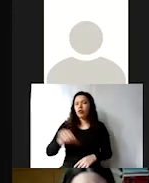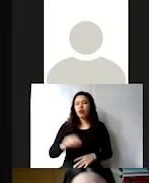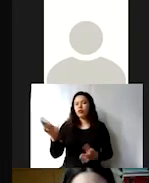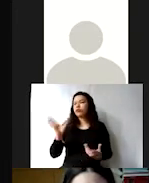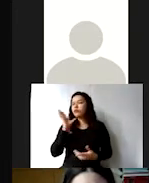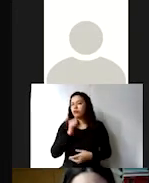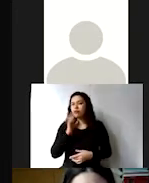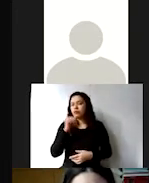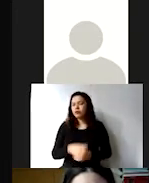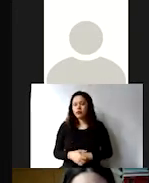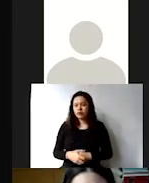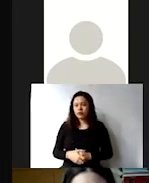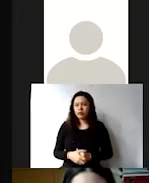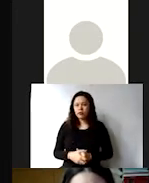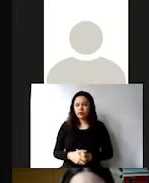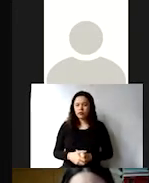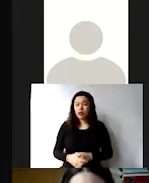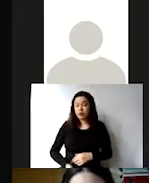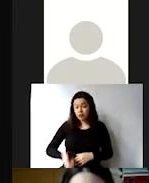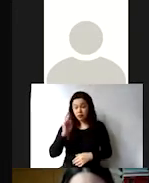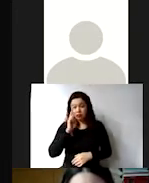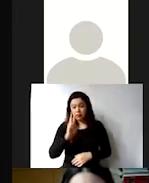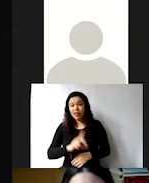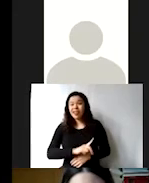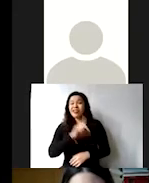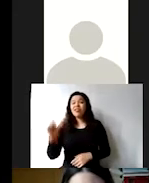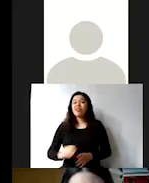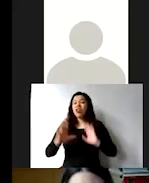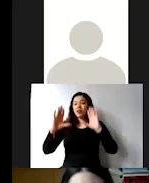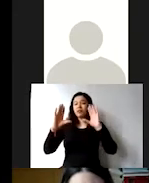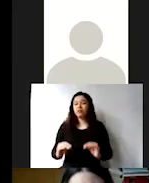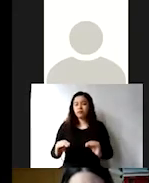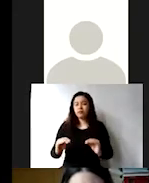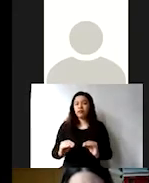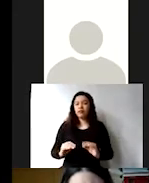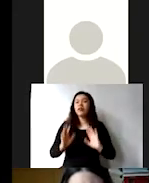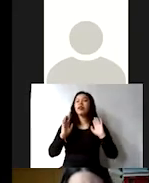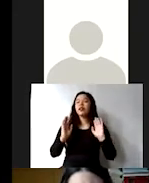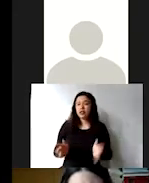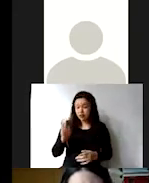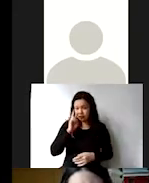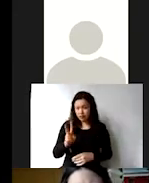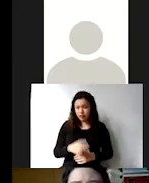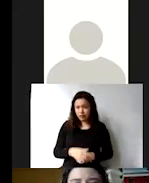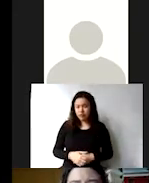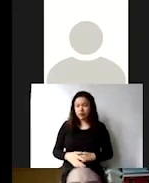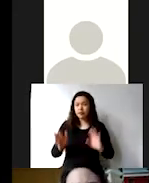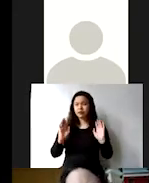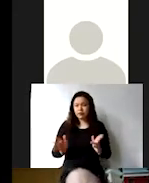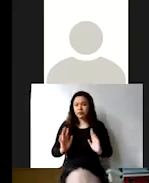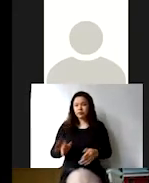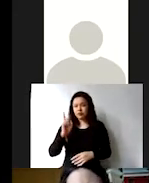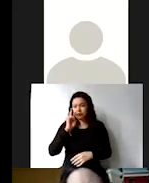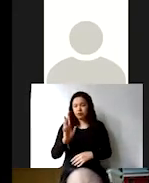No, compartir. No, se se vio ve primero, negro, pero maestra. ya se volvió a desaparecer. ¿Ahí ya la ven? Ahí ya se ve. Sí, ahí ya se ve.